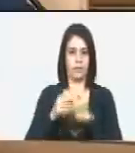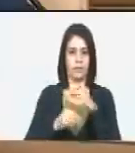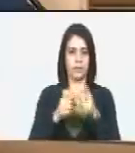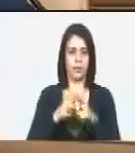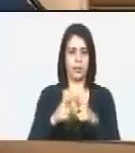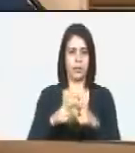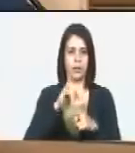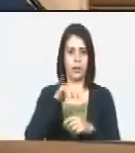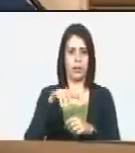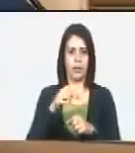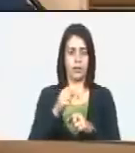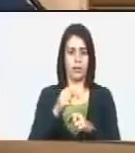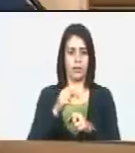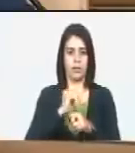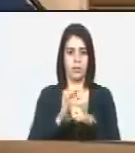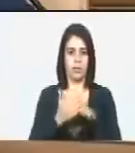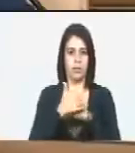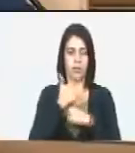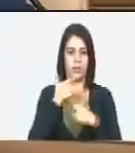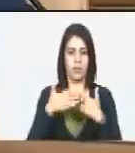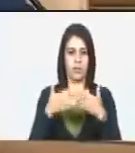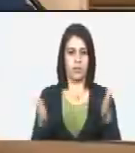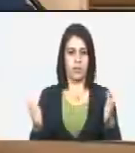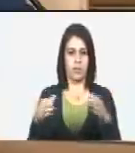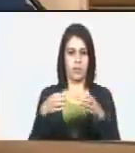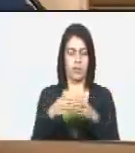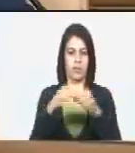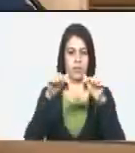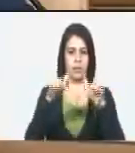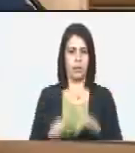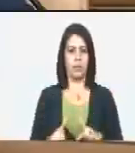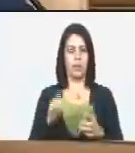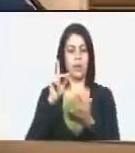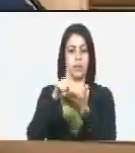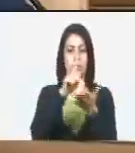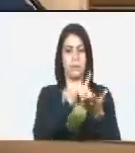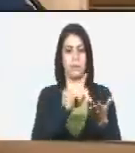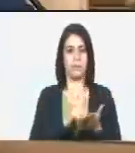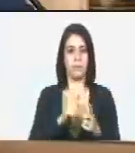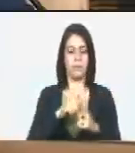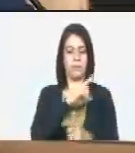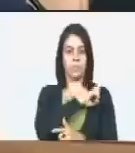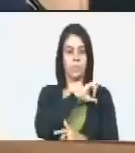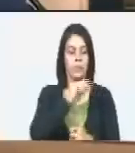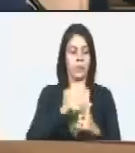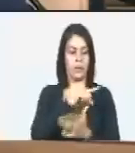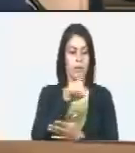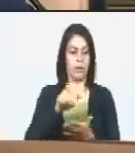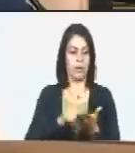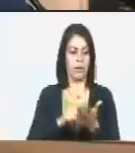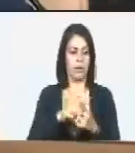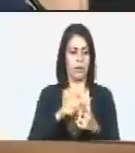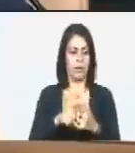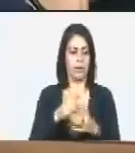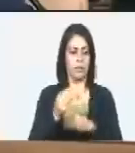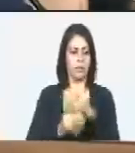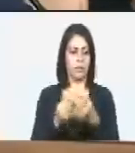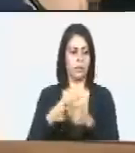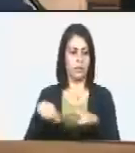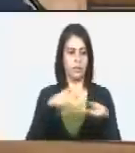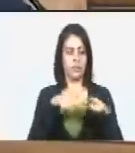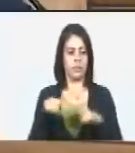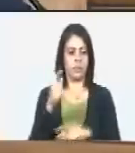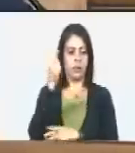Gómez, declaró abierta la sesión ordinaria con la asistencia de la Junta Directiva en pleno, las diputadas y los diputados indicados en